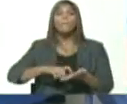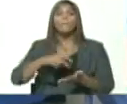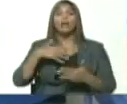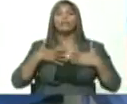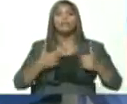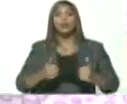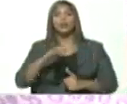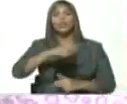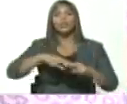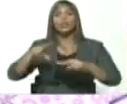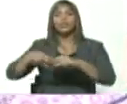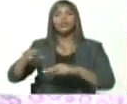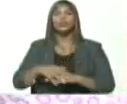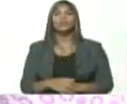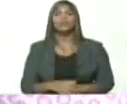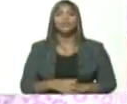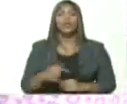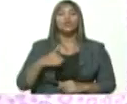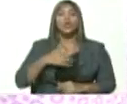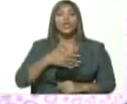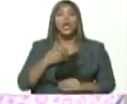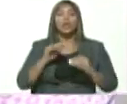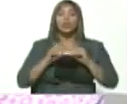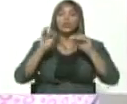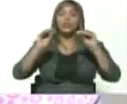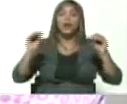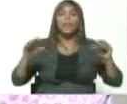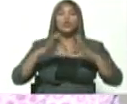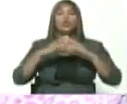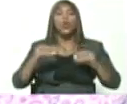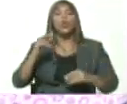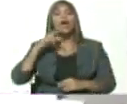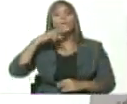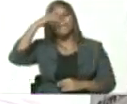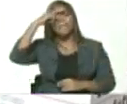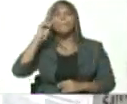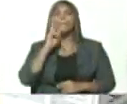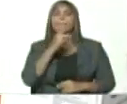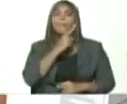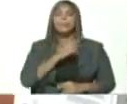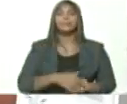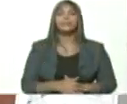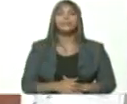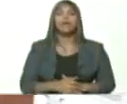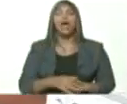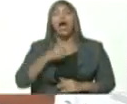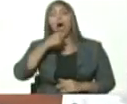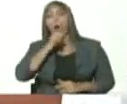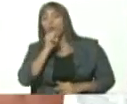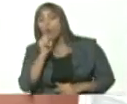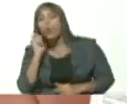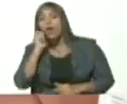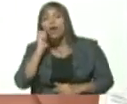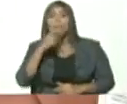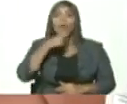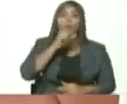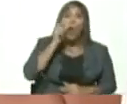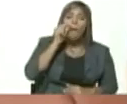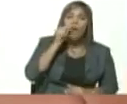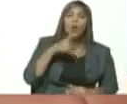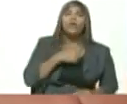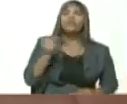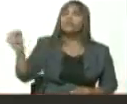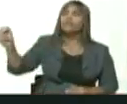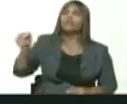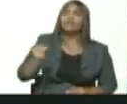niñas. Por eso, desde aquí queremos hacer un llamado, presidenta, a todas las madres, los padres, las abuelitas, los abuelitos, que traigan a nuestros niños